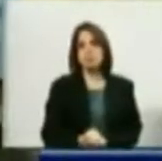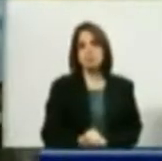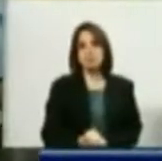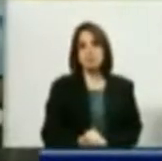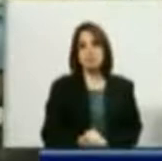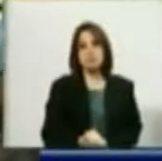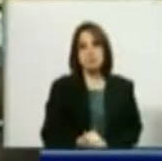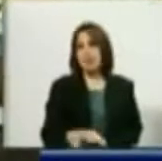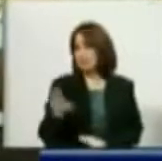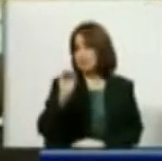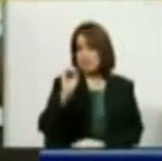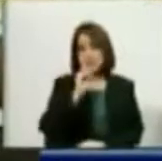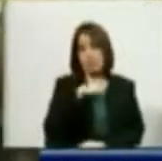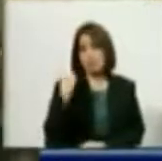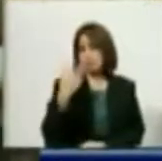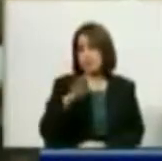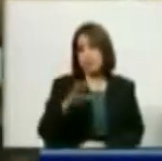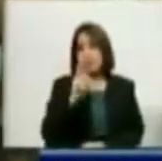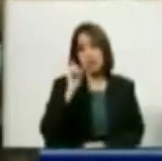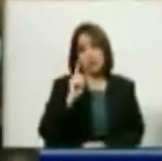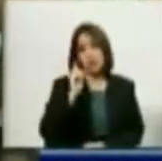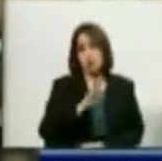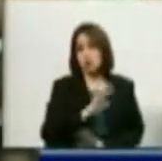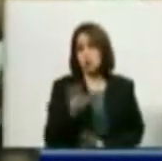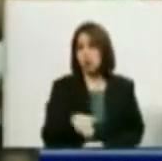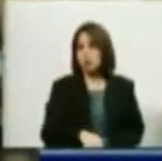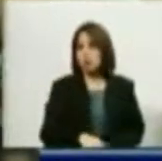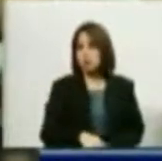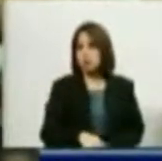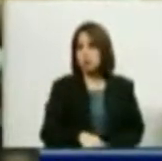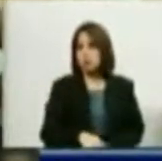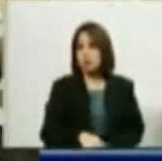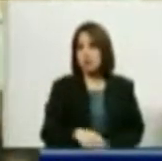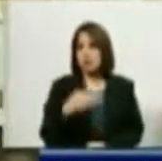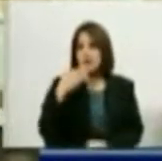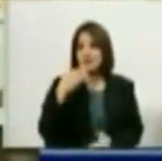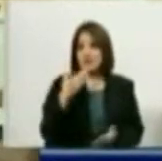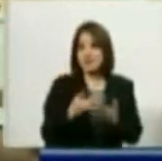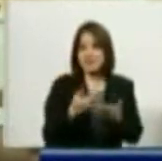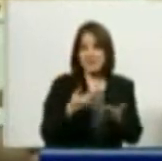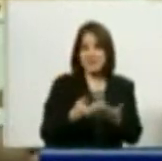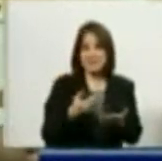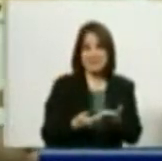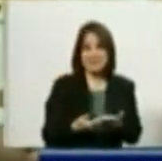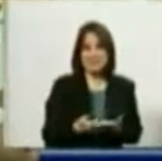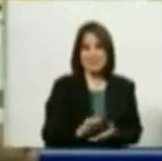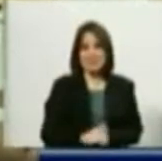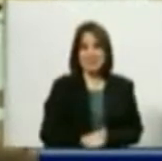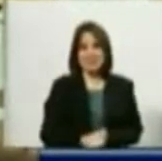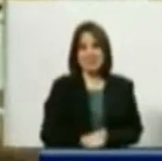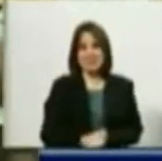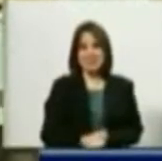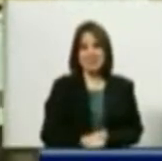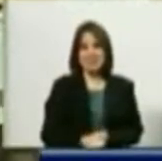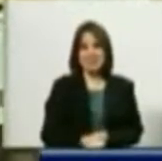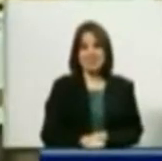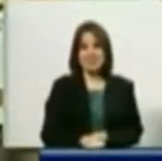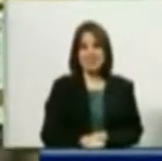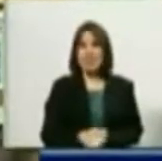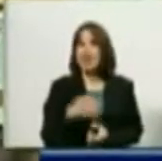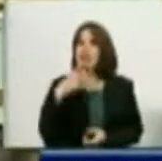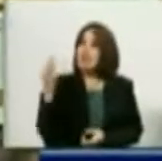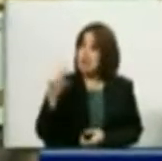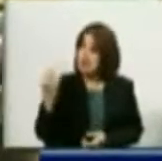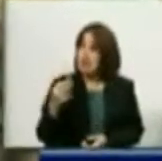Vamos a ponerle cero está raspado por mentiroso esta protesta vale la pena llevarlo a guinness en verdad